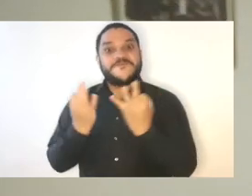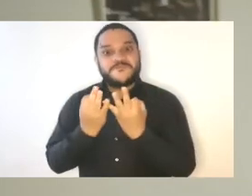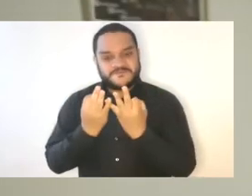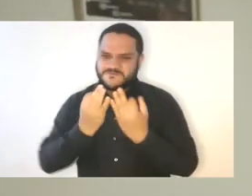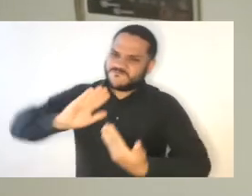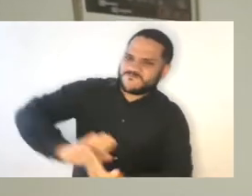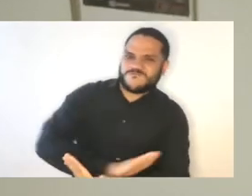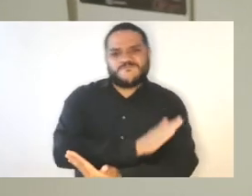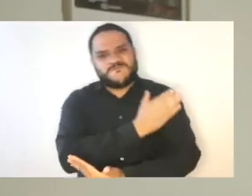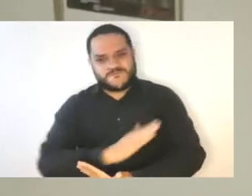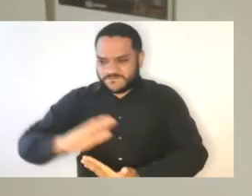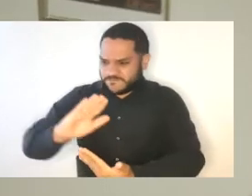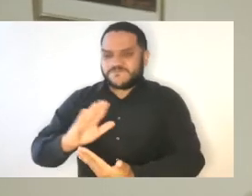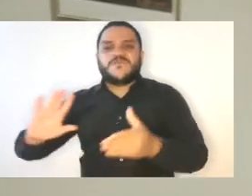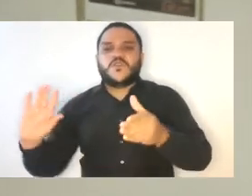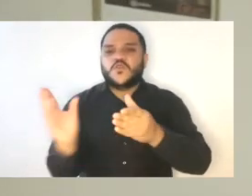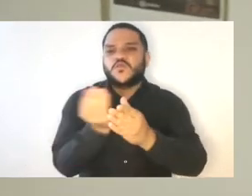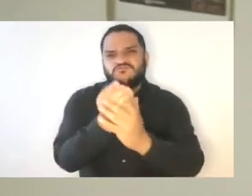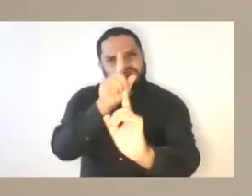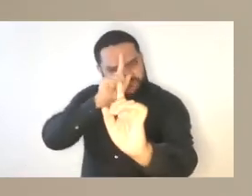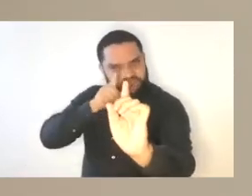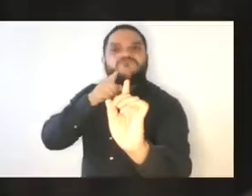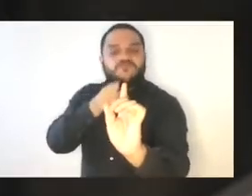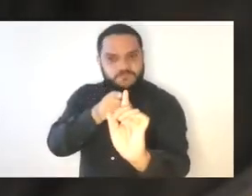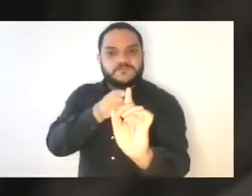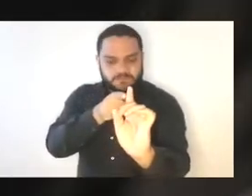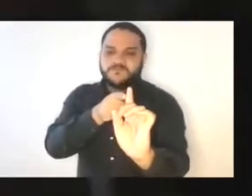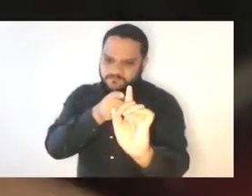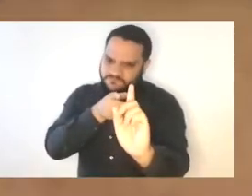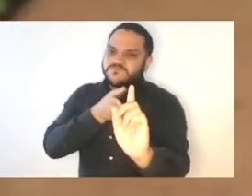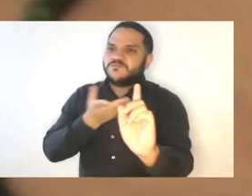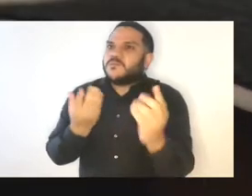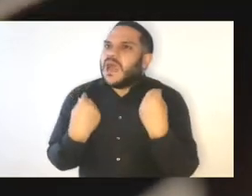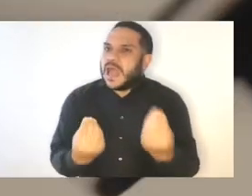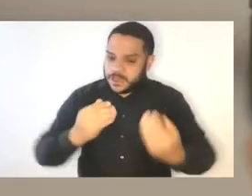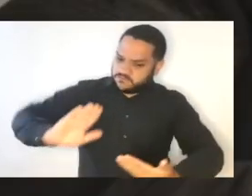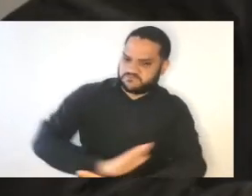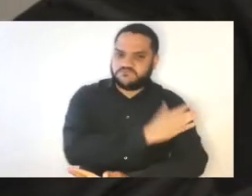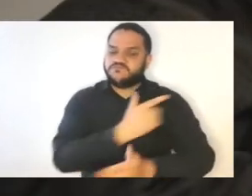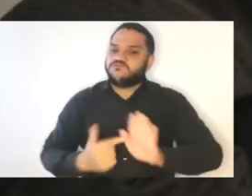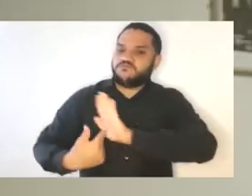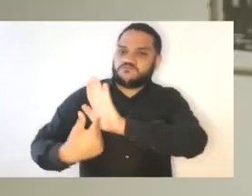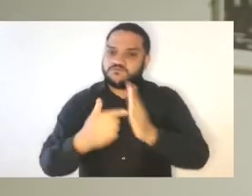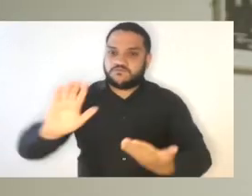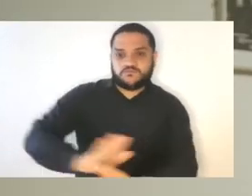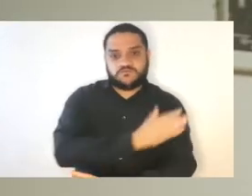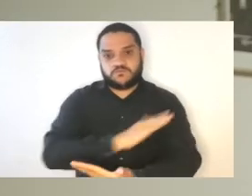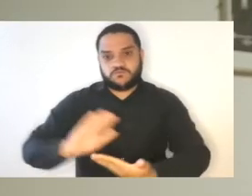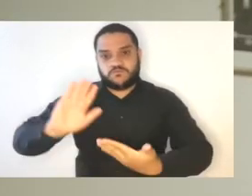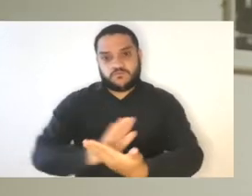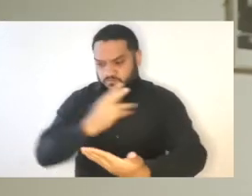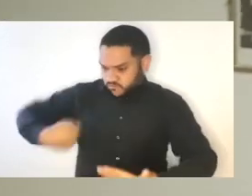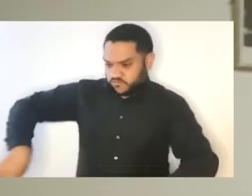Es un conjunto de músicos que a la vez es una familia musical, una mirada de inclusión con unos objetivos súper